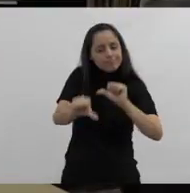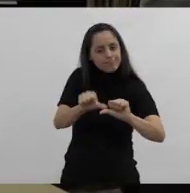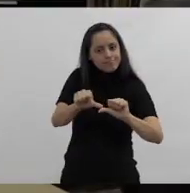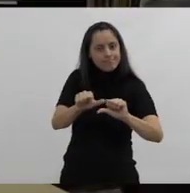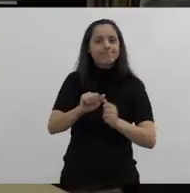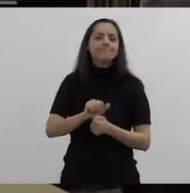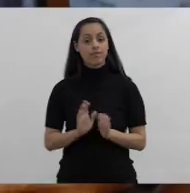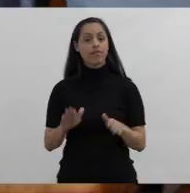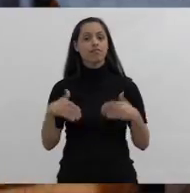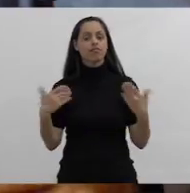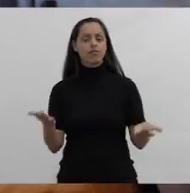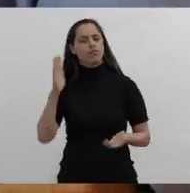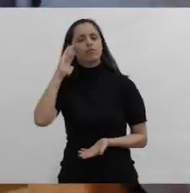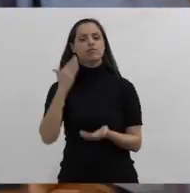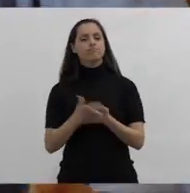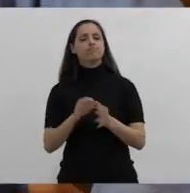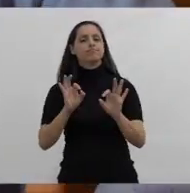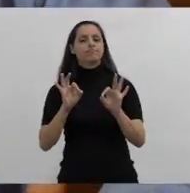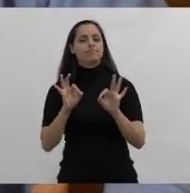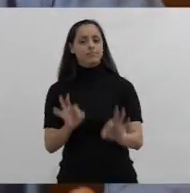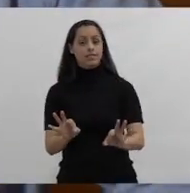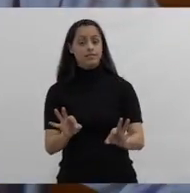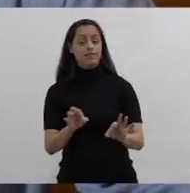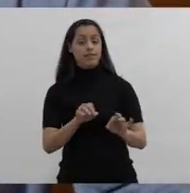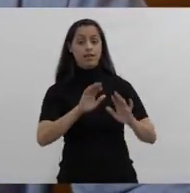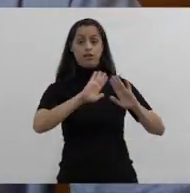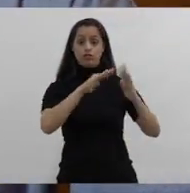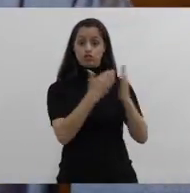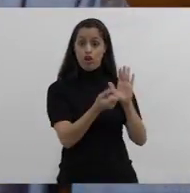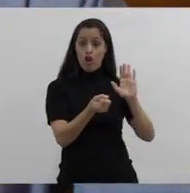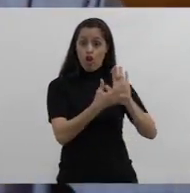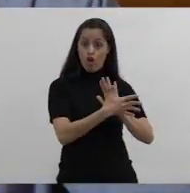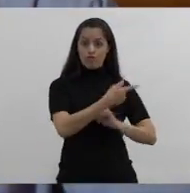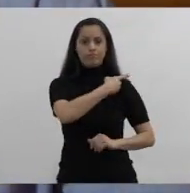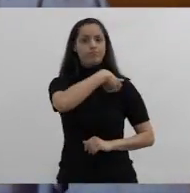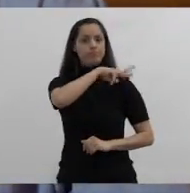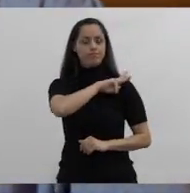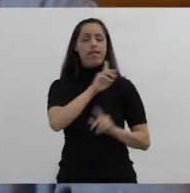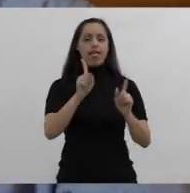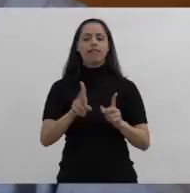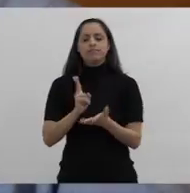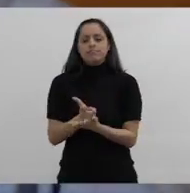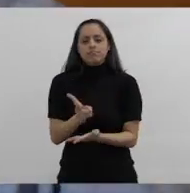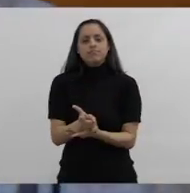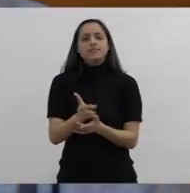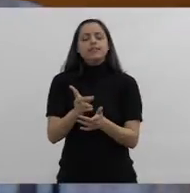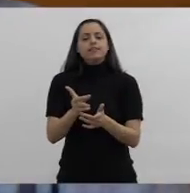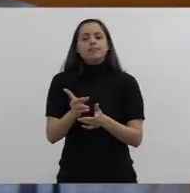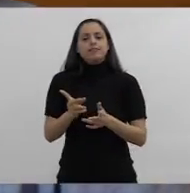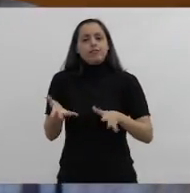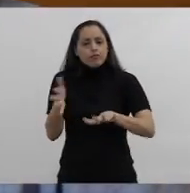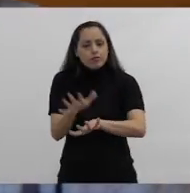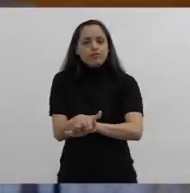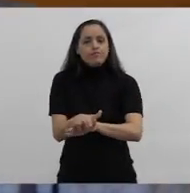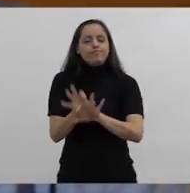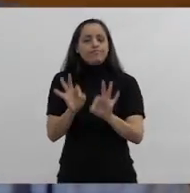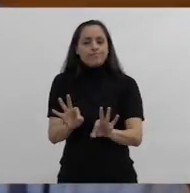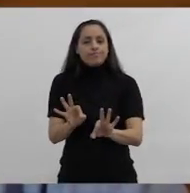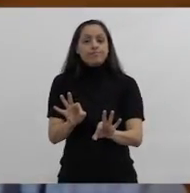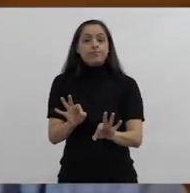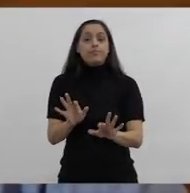en las instituciones. Lo que creemos que permite sí la nueva escuela secundaria es plantear el tema de la inclusión como un